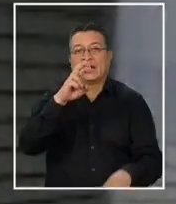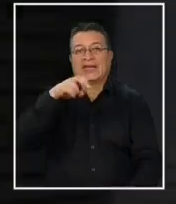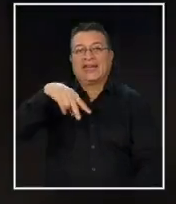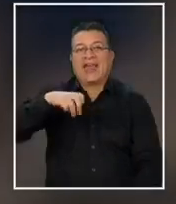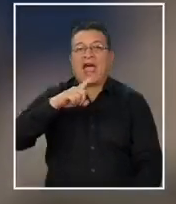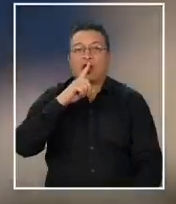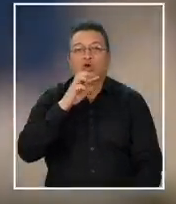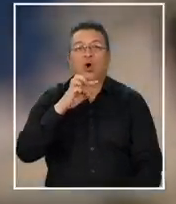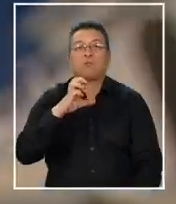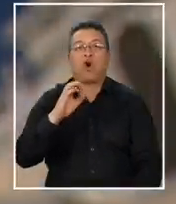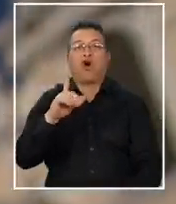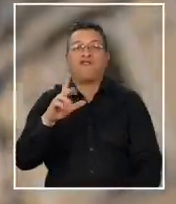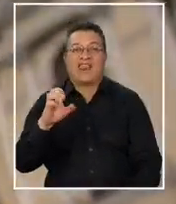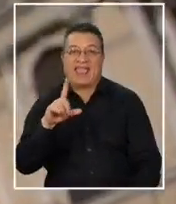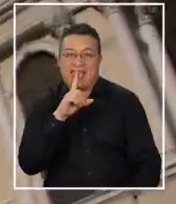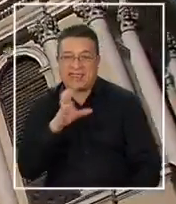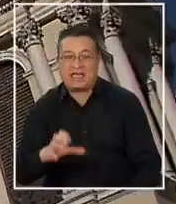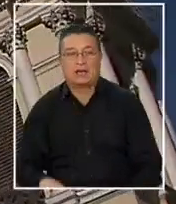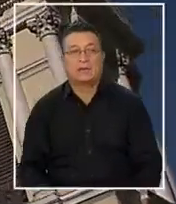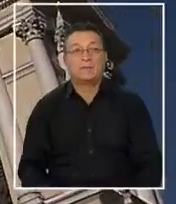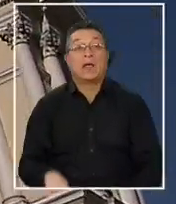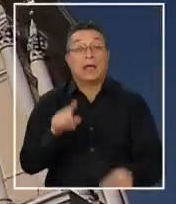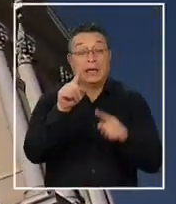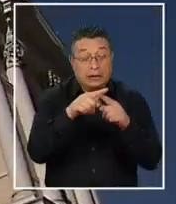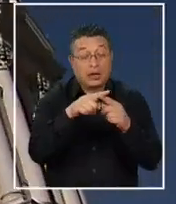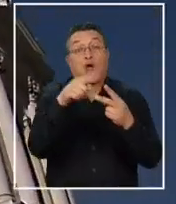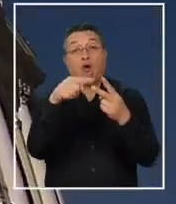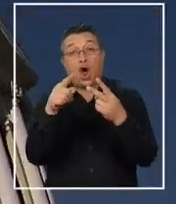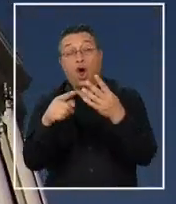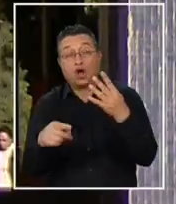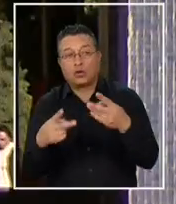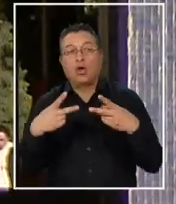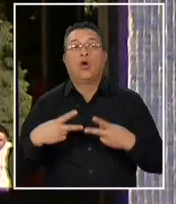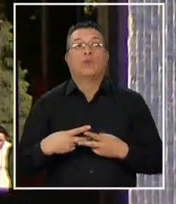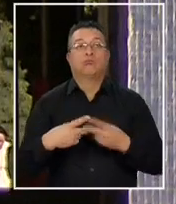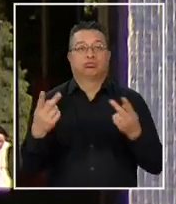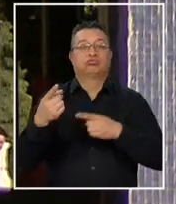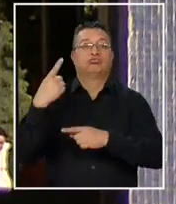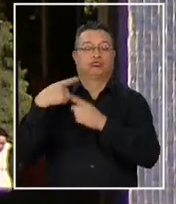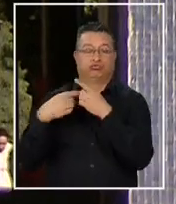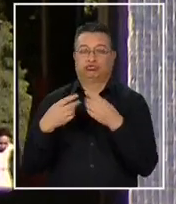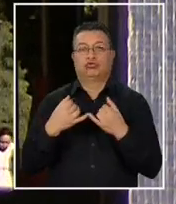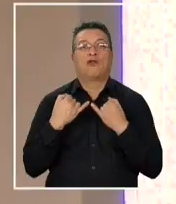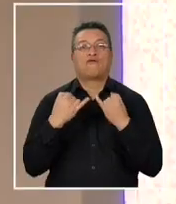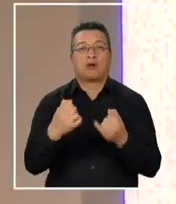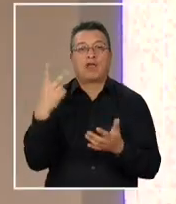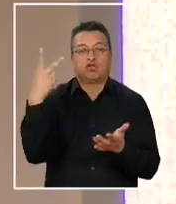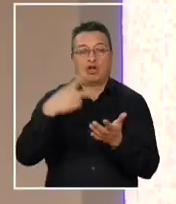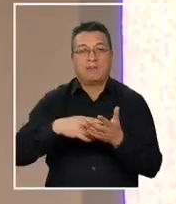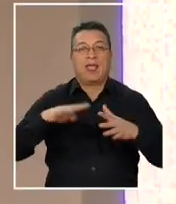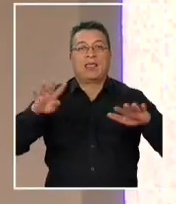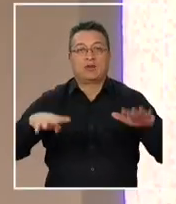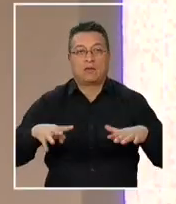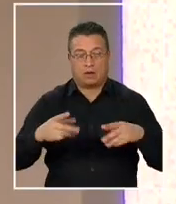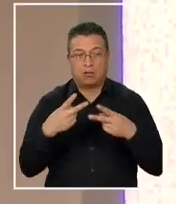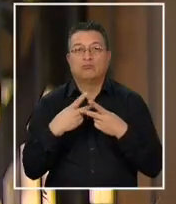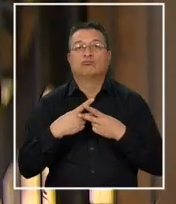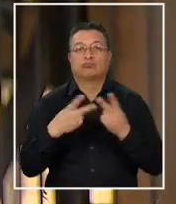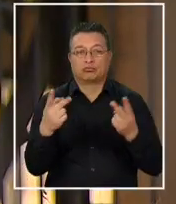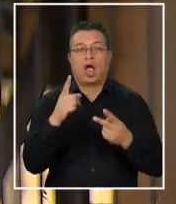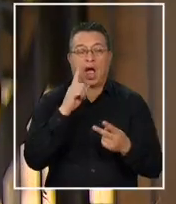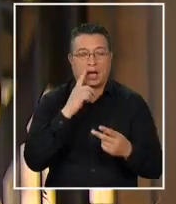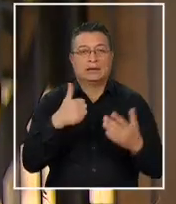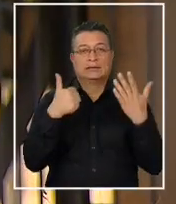Poblete. Luego de este y otros casos, la Compañía de Jesús publicó un histórico informe en 2019 que reveló la existencia